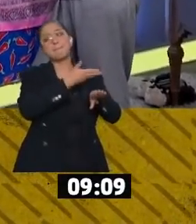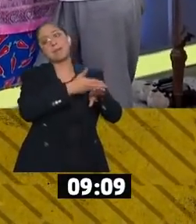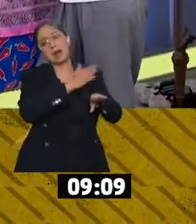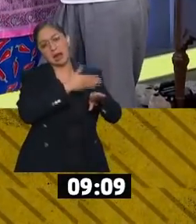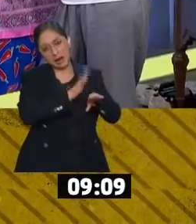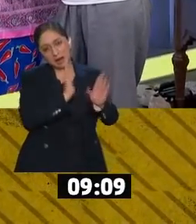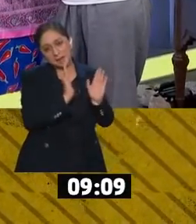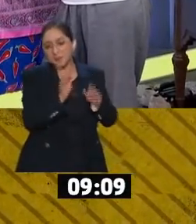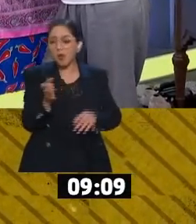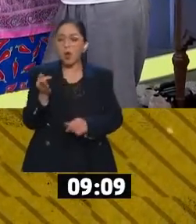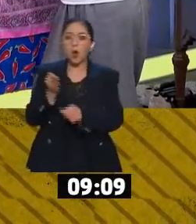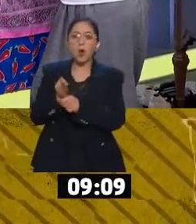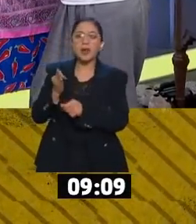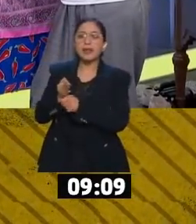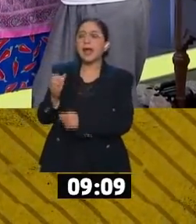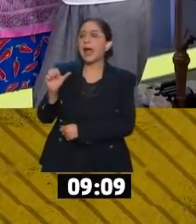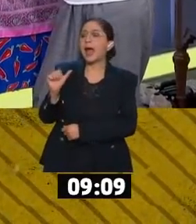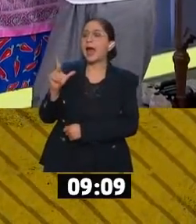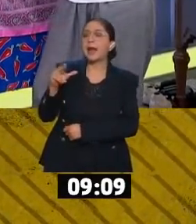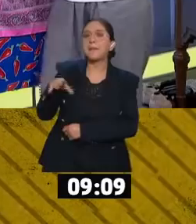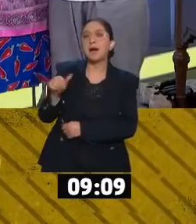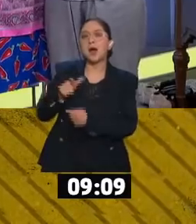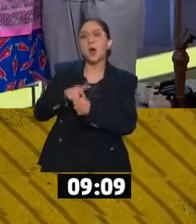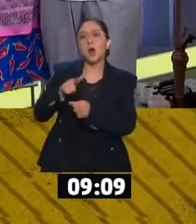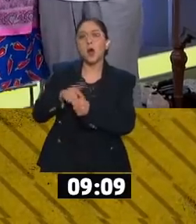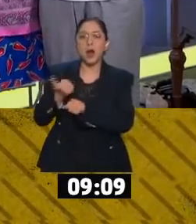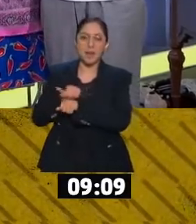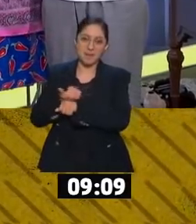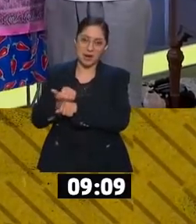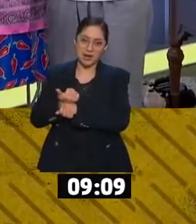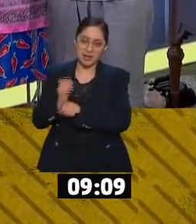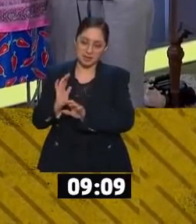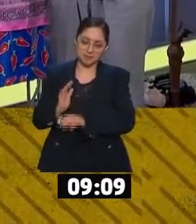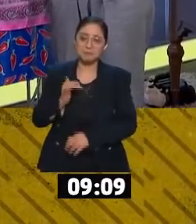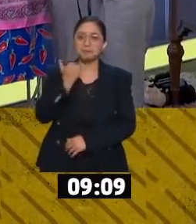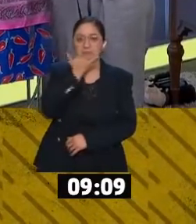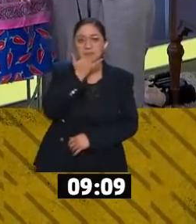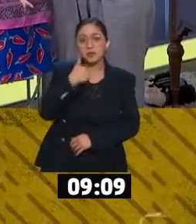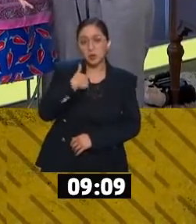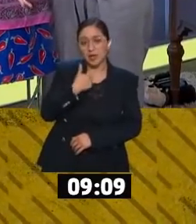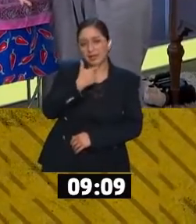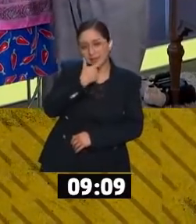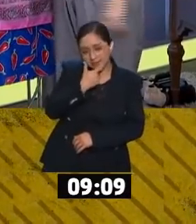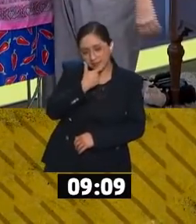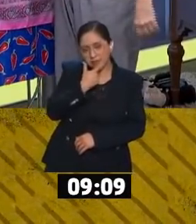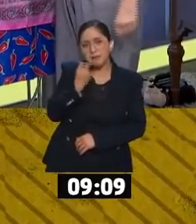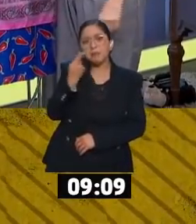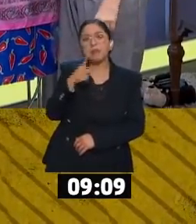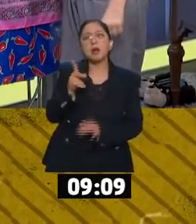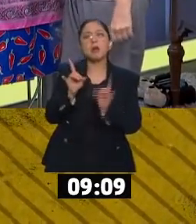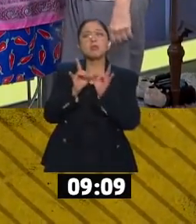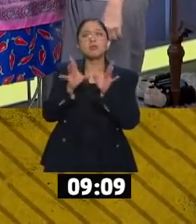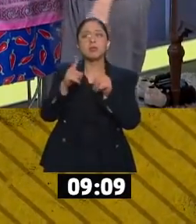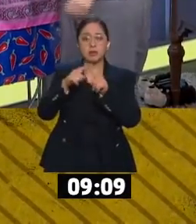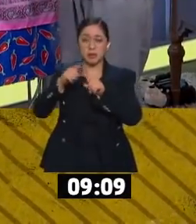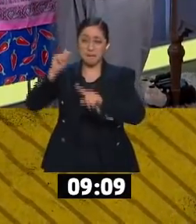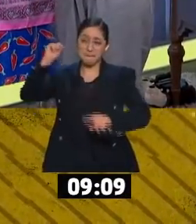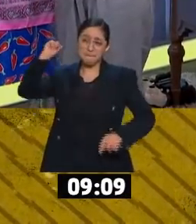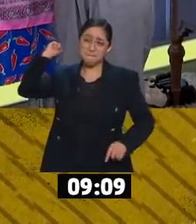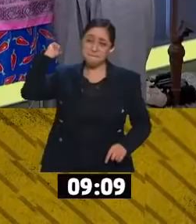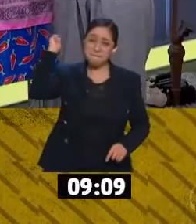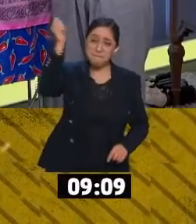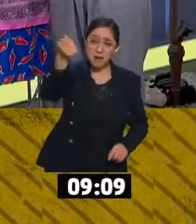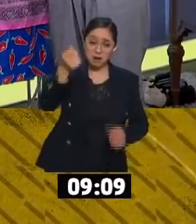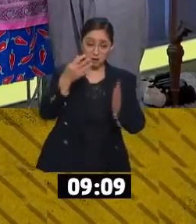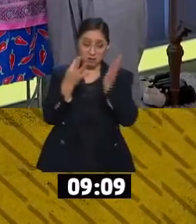arma amarilla, entonces Miren, perdón, nos reímos, pero fuera del relajo. ¿Qué tal que le saca un ojo con el palito? Ahí está la